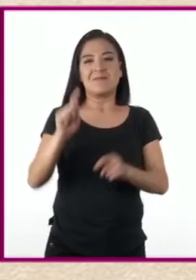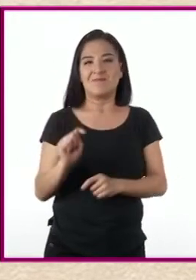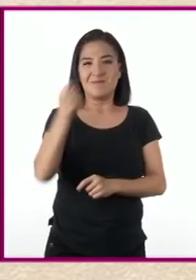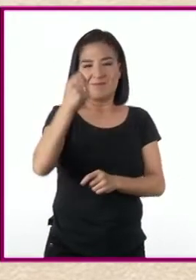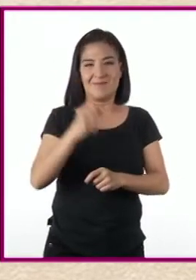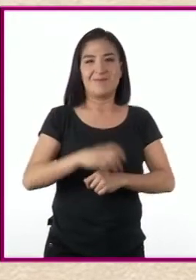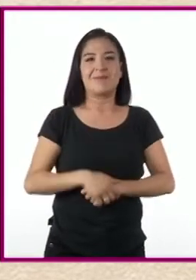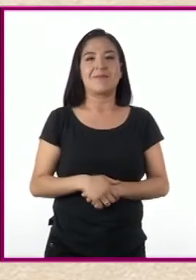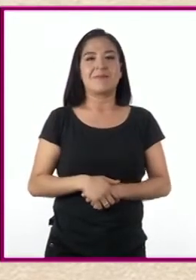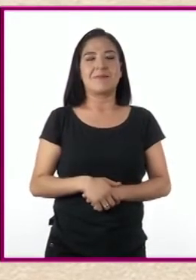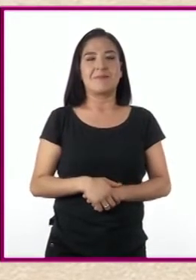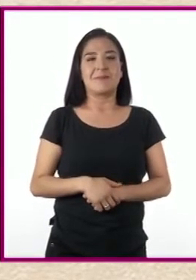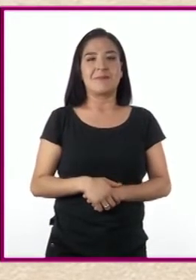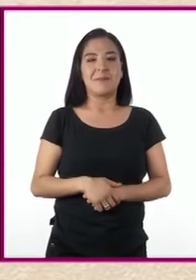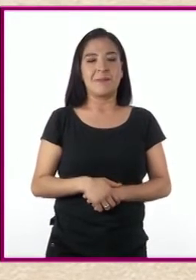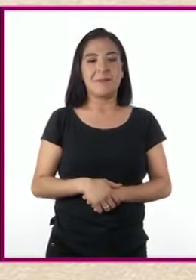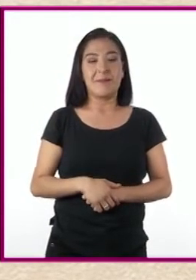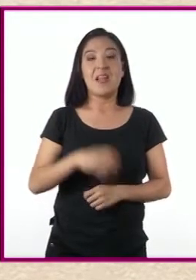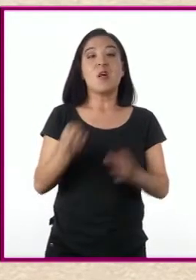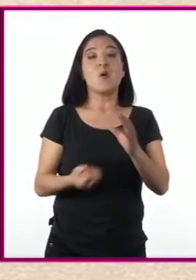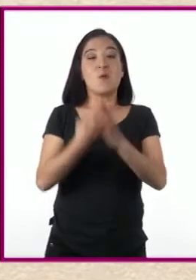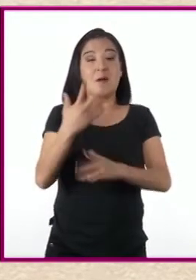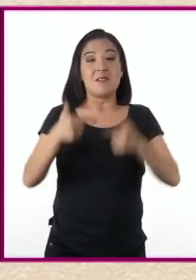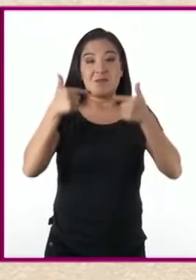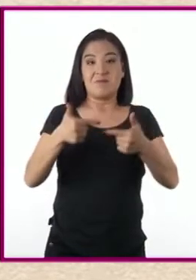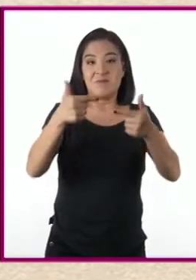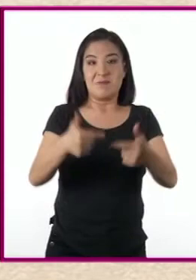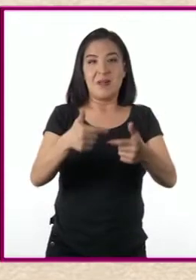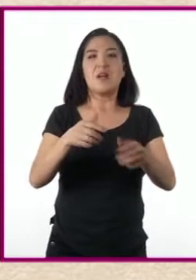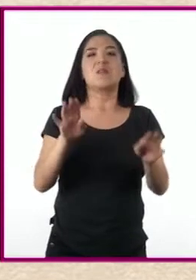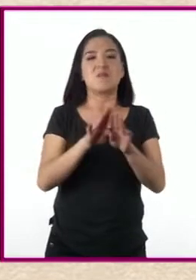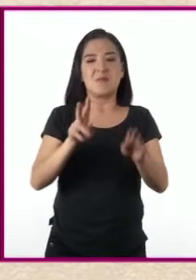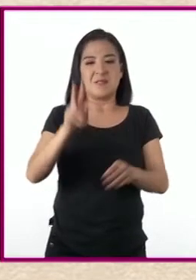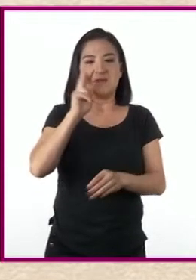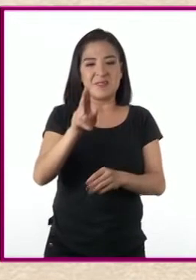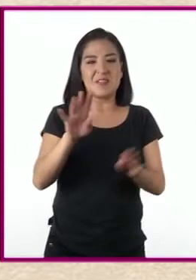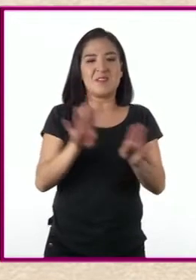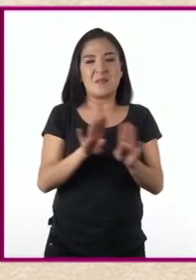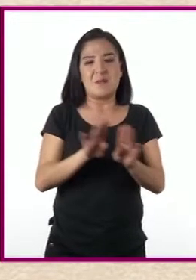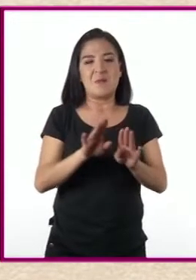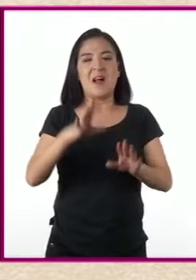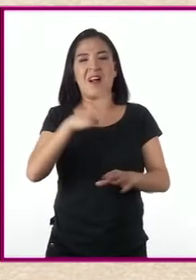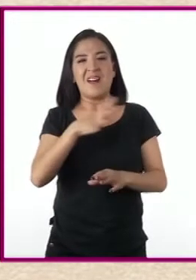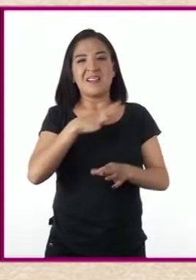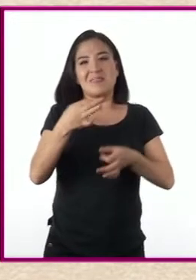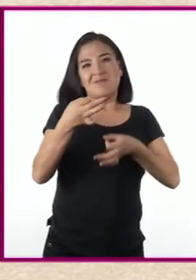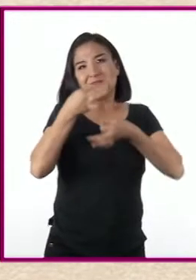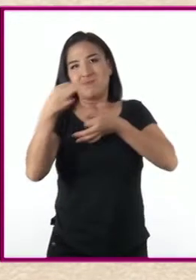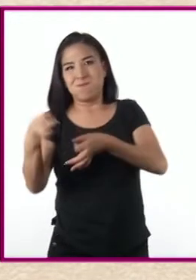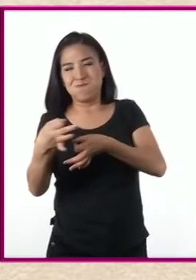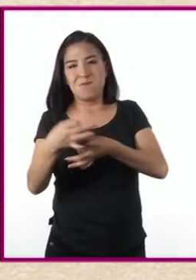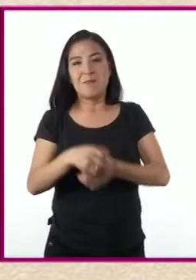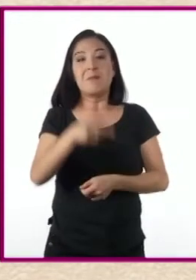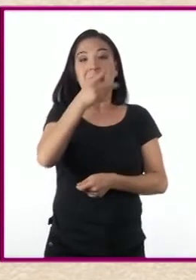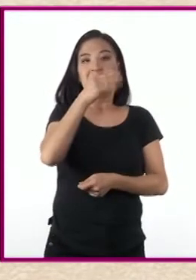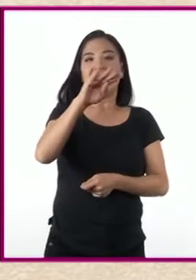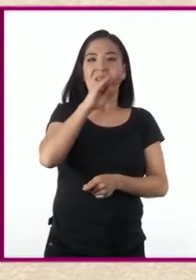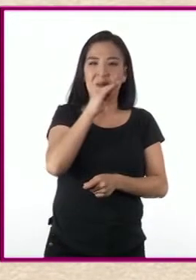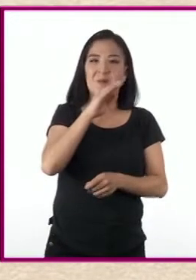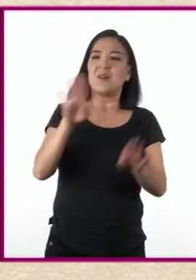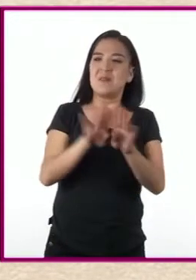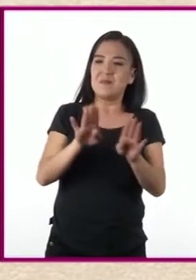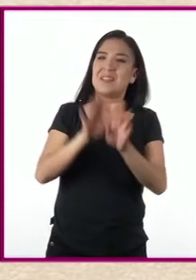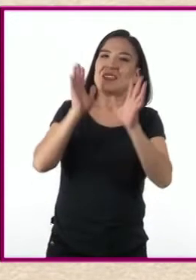Orchansky. Las nuevas generaciones son habitualmente denostadas, como tecnoadictas. Los padres claman porque